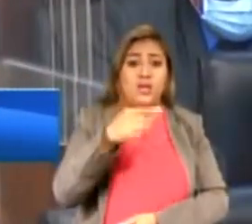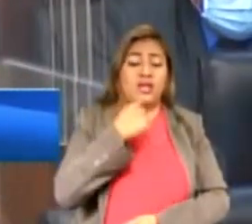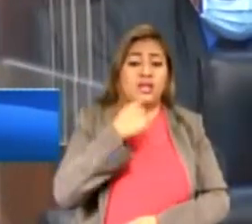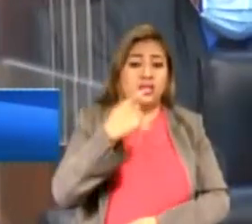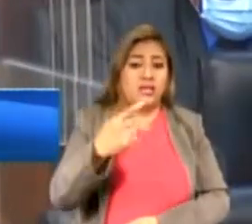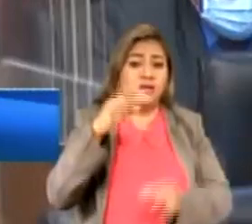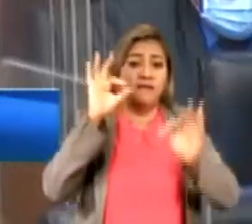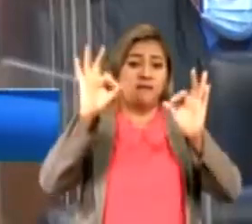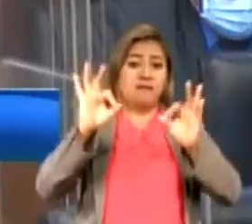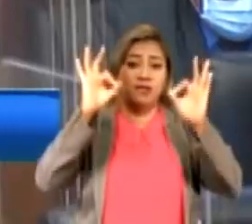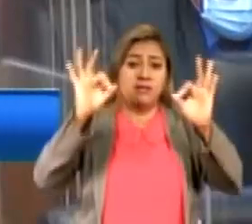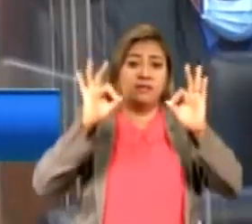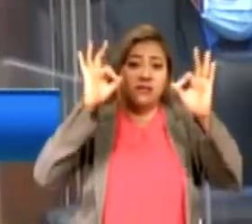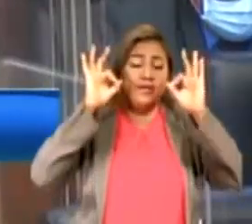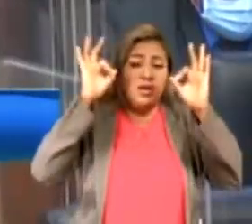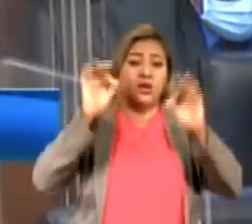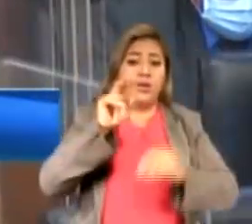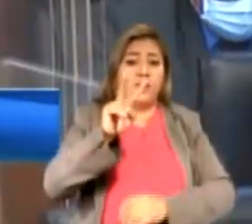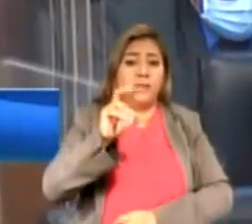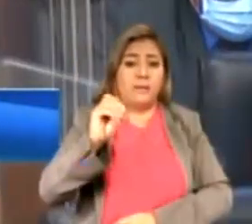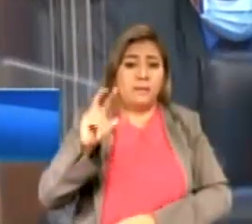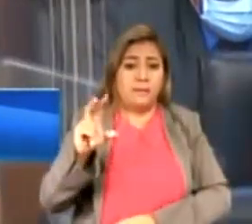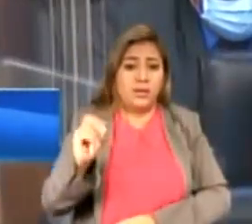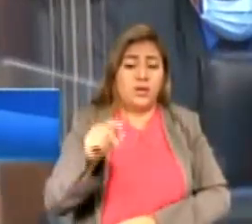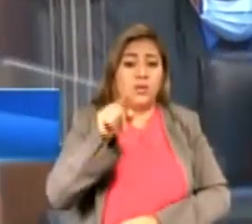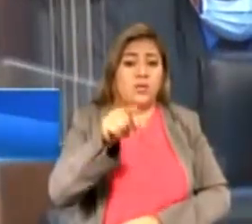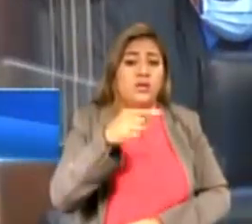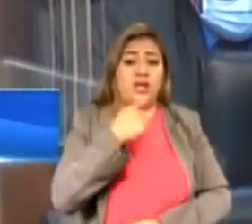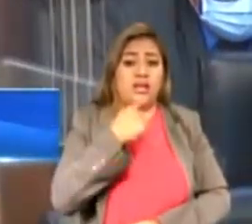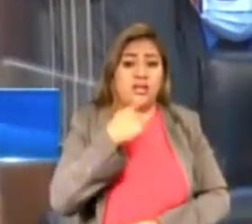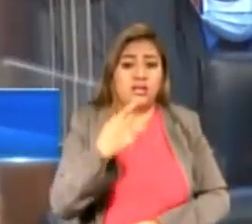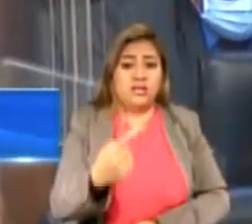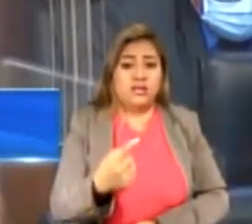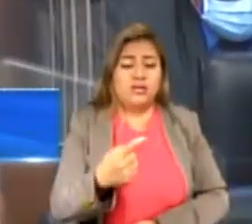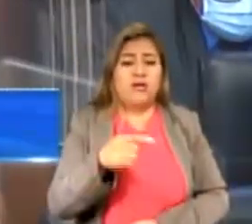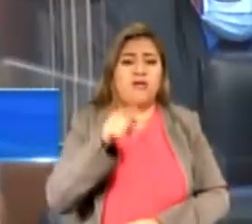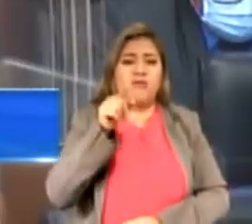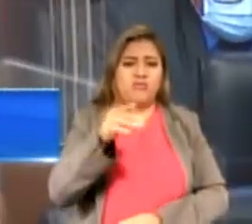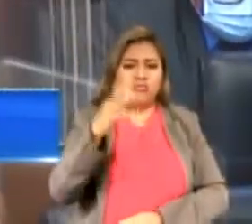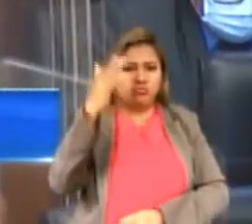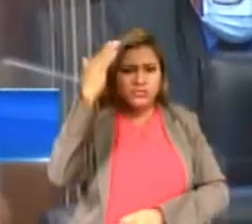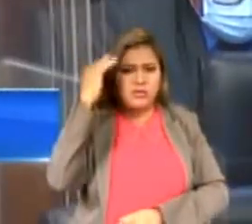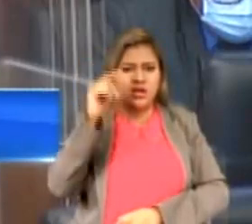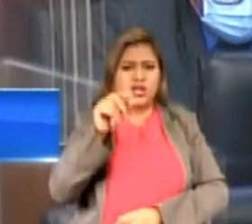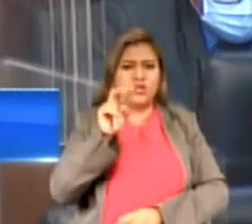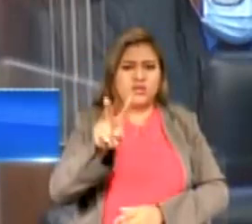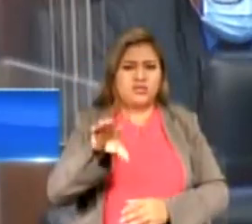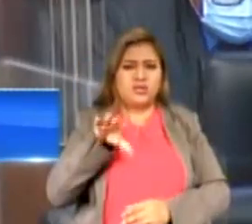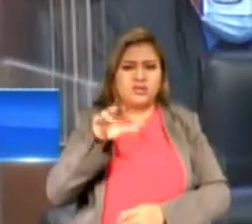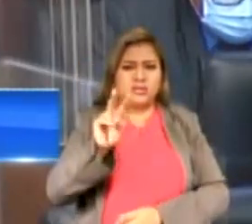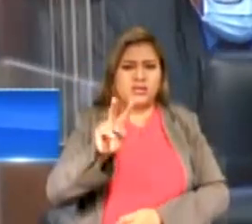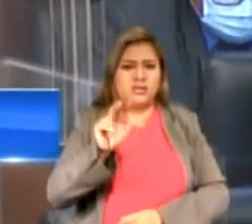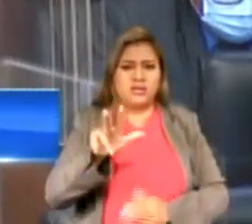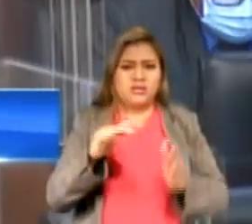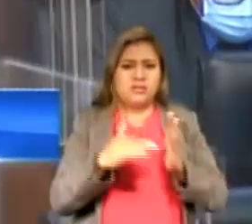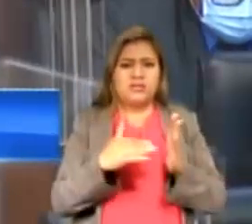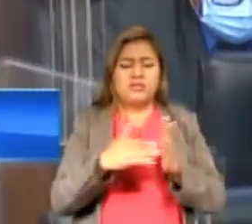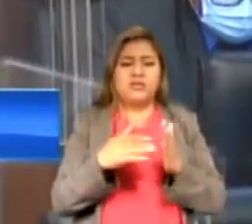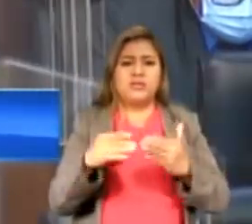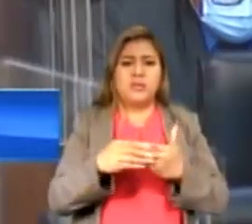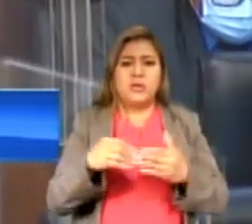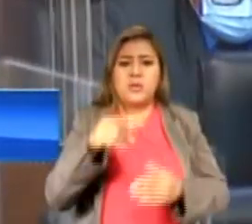del 2020 que usted sabía de desfalco por más de 223 millones de dólares. Y usted hasta